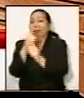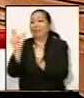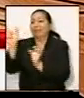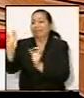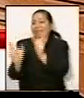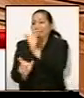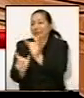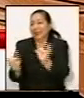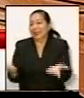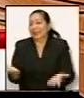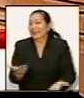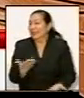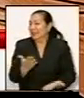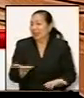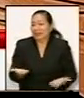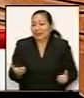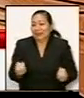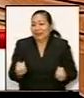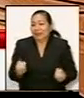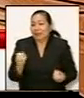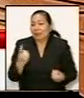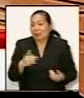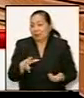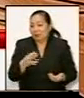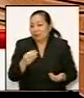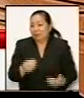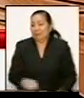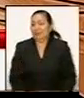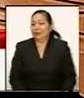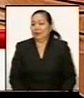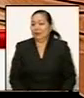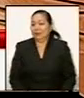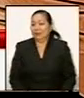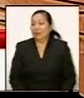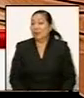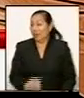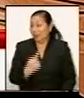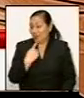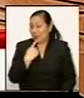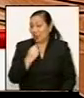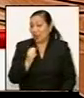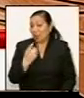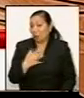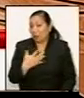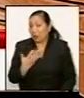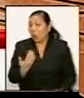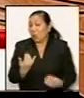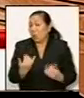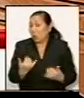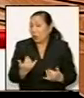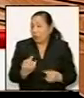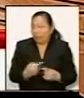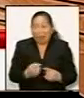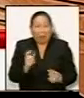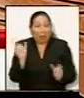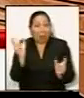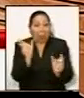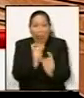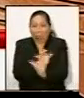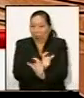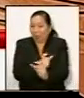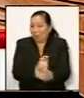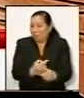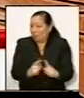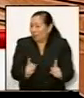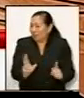digamos que casi se presta como una oportunidad aprendizaje no digo que debe hacerse no sea podría ser como jugando no el hecho que no debería estar